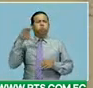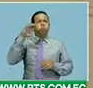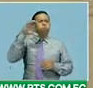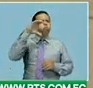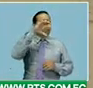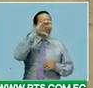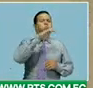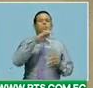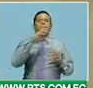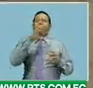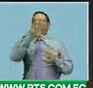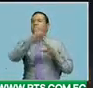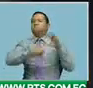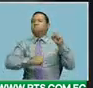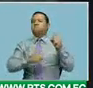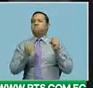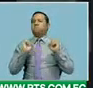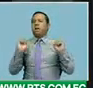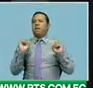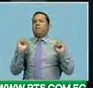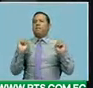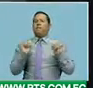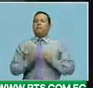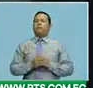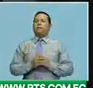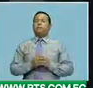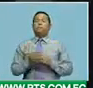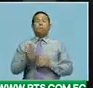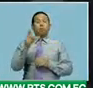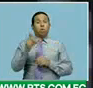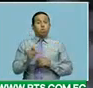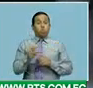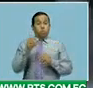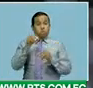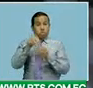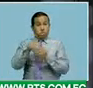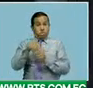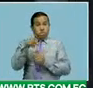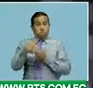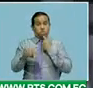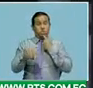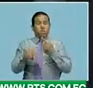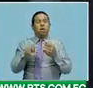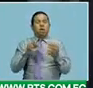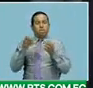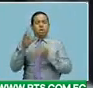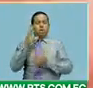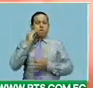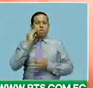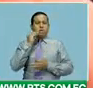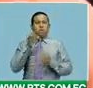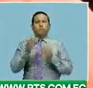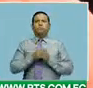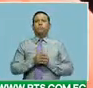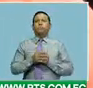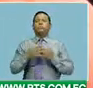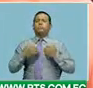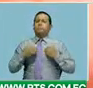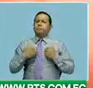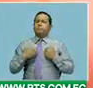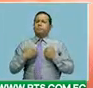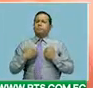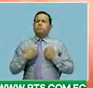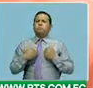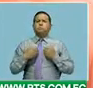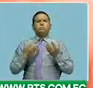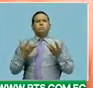ningún resultado. Uno de los invitados que estuvo presente nos comenta la espantosa experiencia. Pues quedó casi